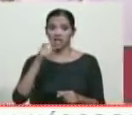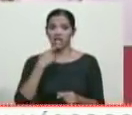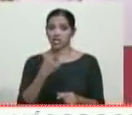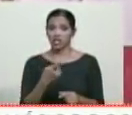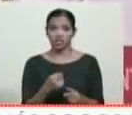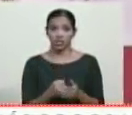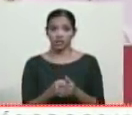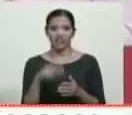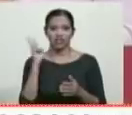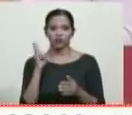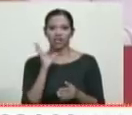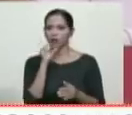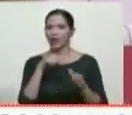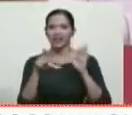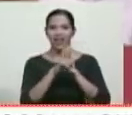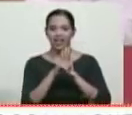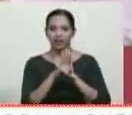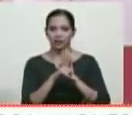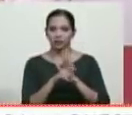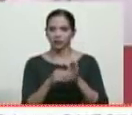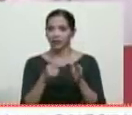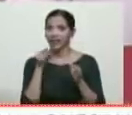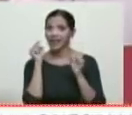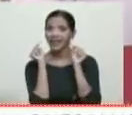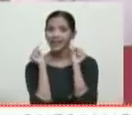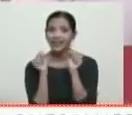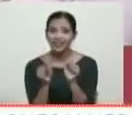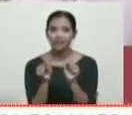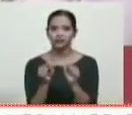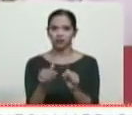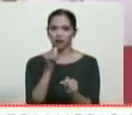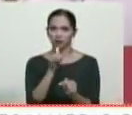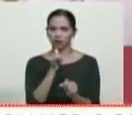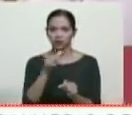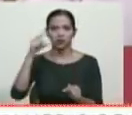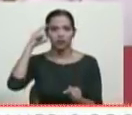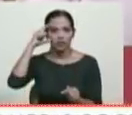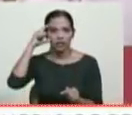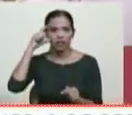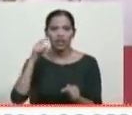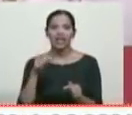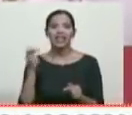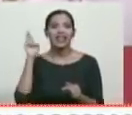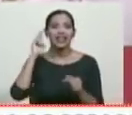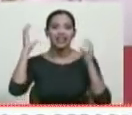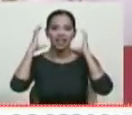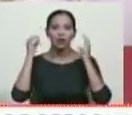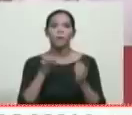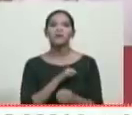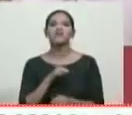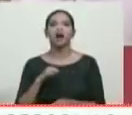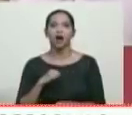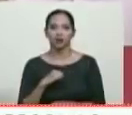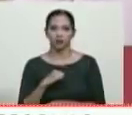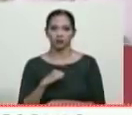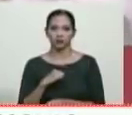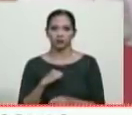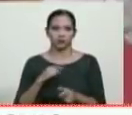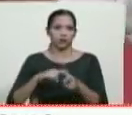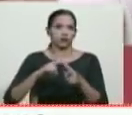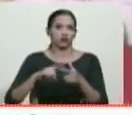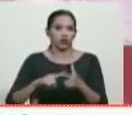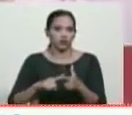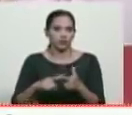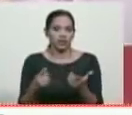forajido. O sea, esa era la noticia del día en las radios privadas. O sea, es decir, dentro